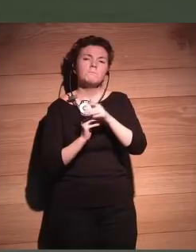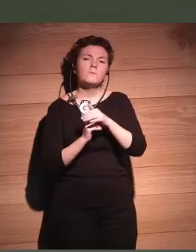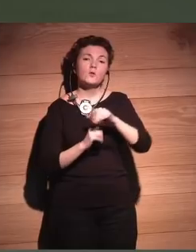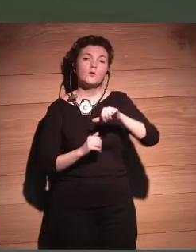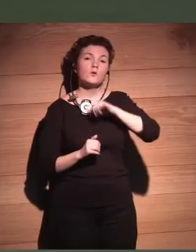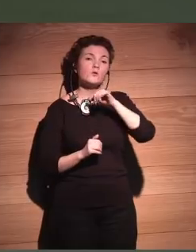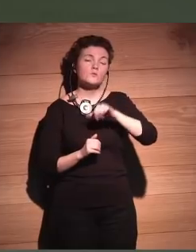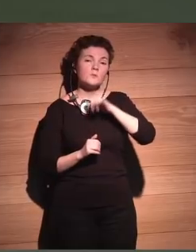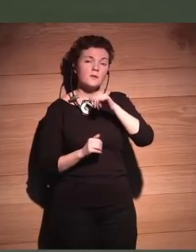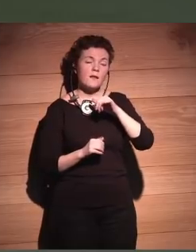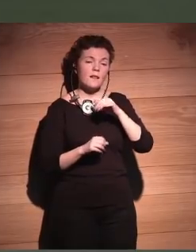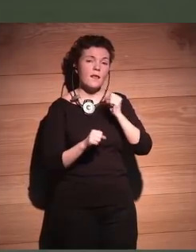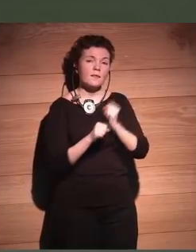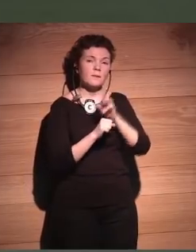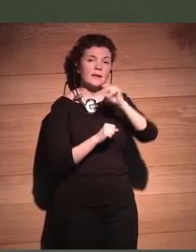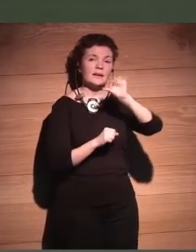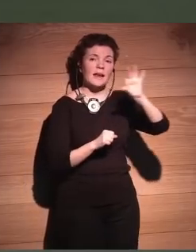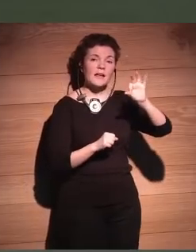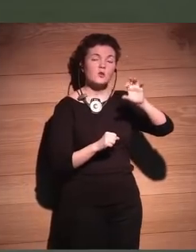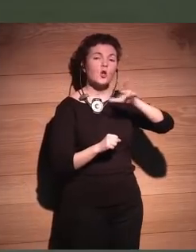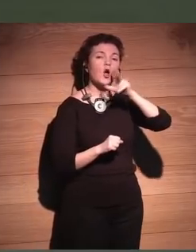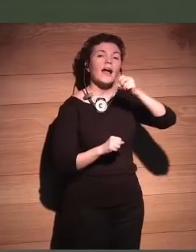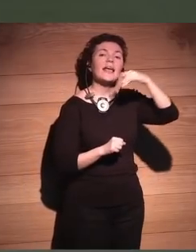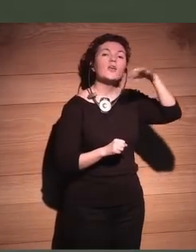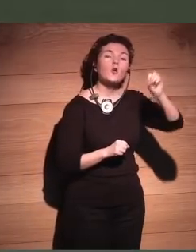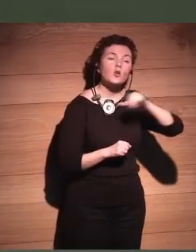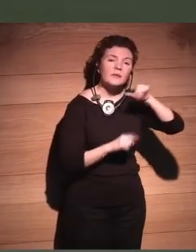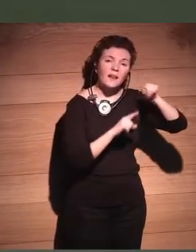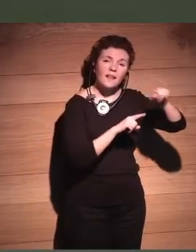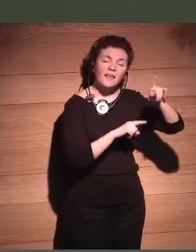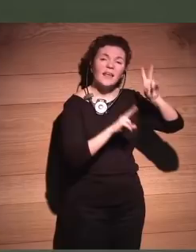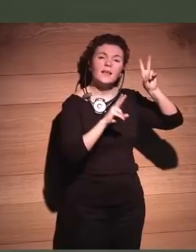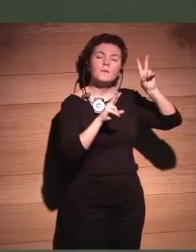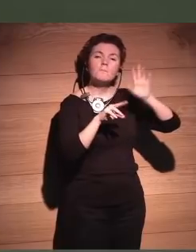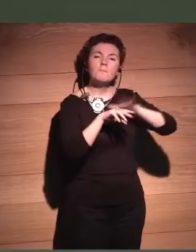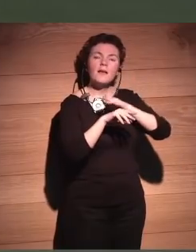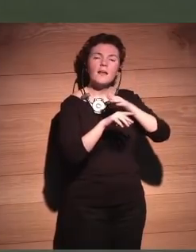el hospital donde trabaja Ras en Ohio para la atrofia